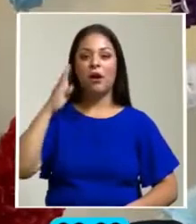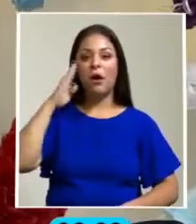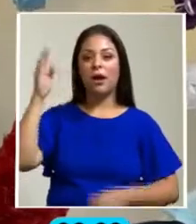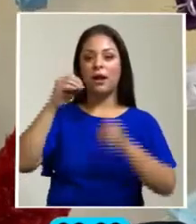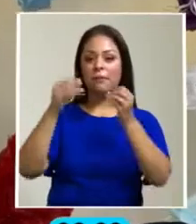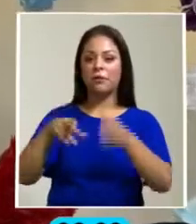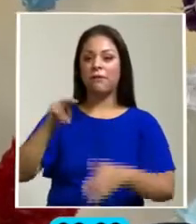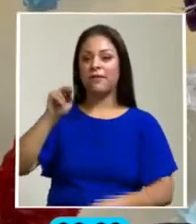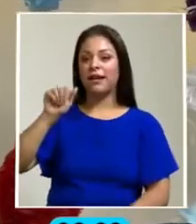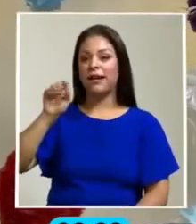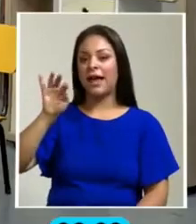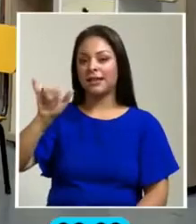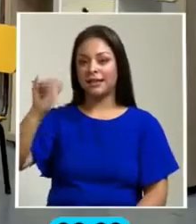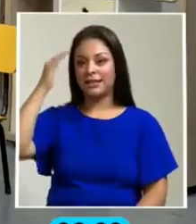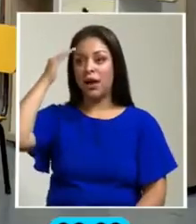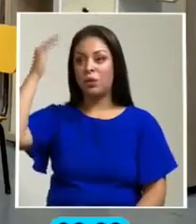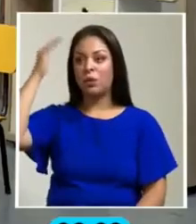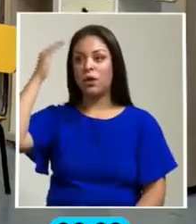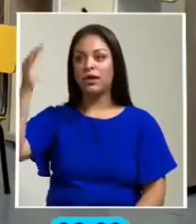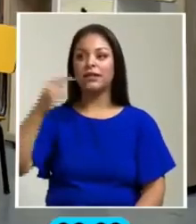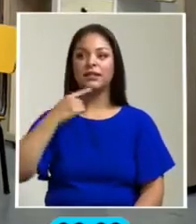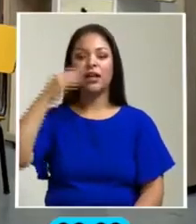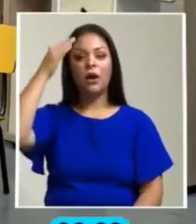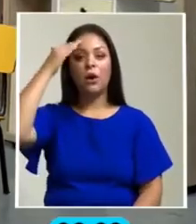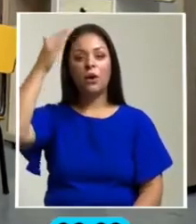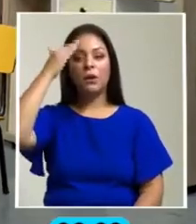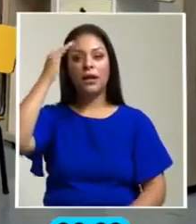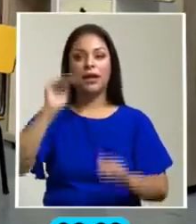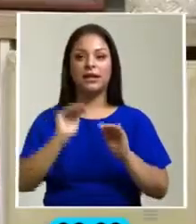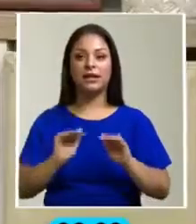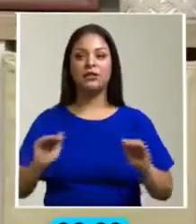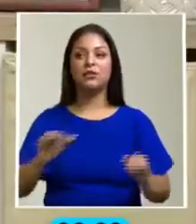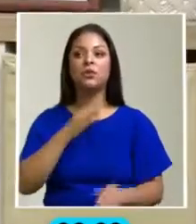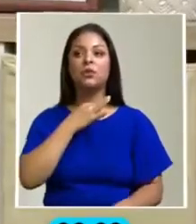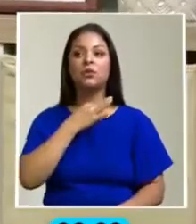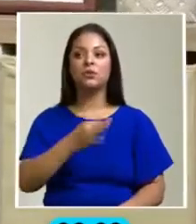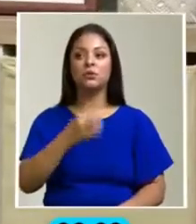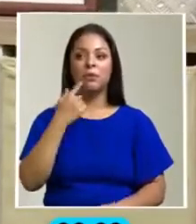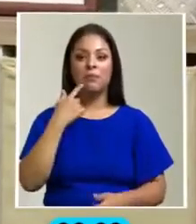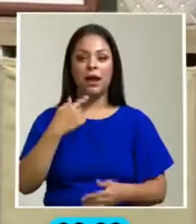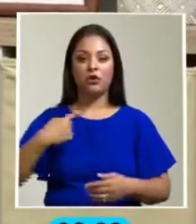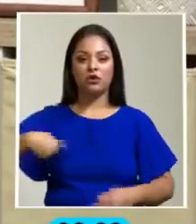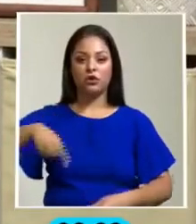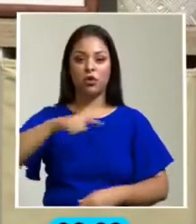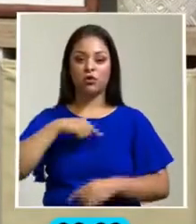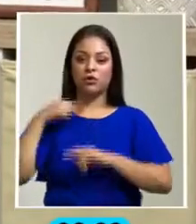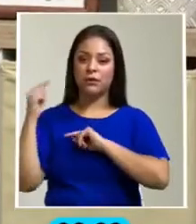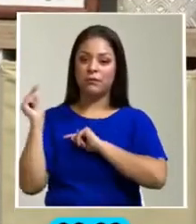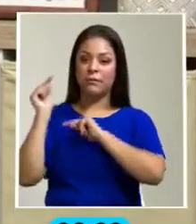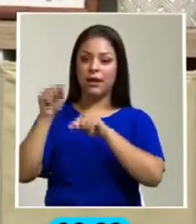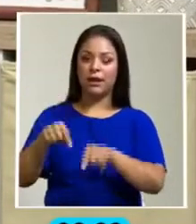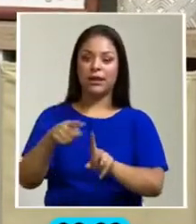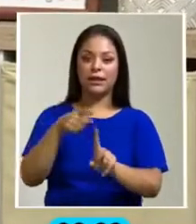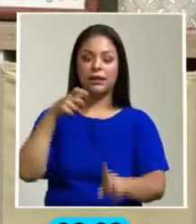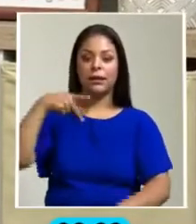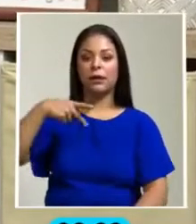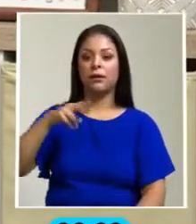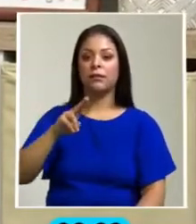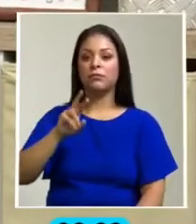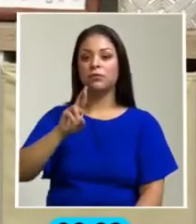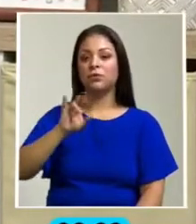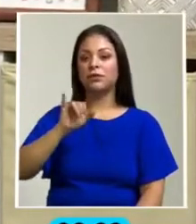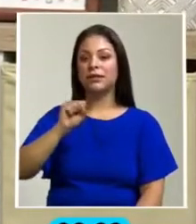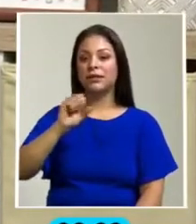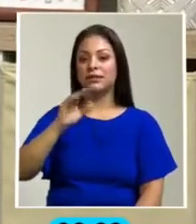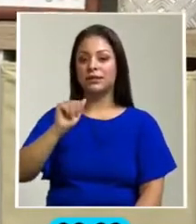también! Hola, niños y niñas. Es un placer para nosotros venir desde Puriscal y estar aquí con todos ustedes.